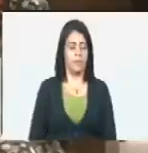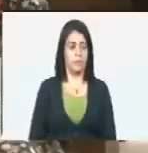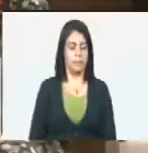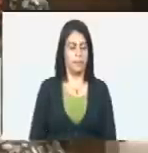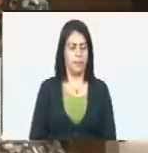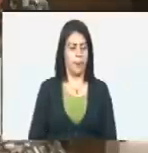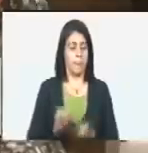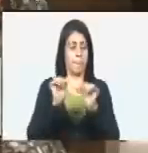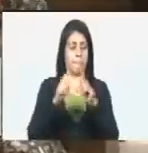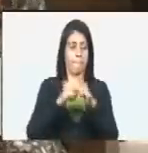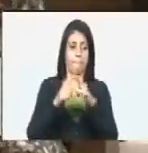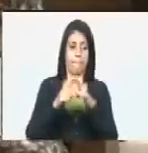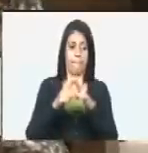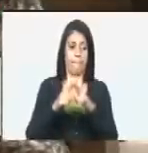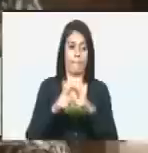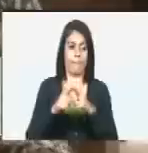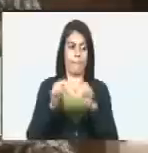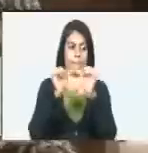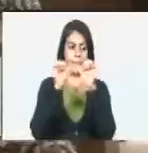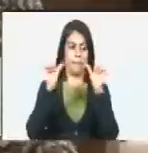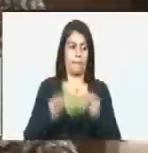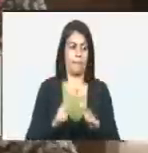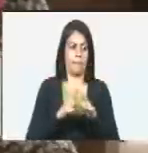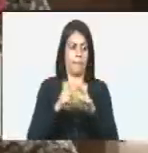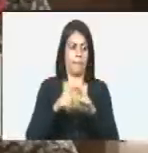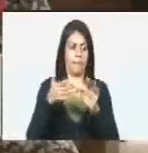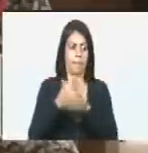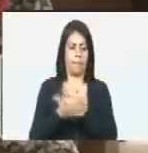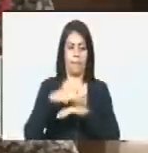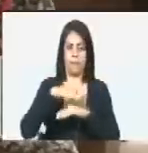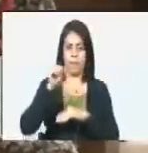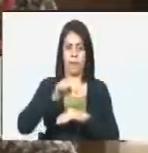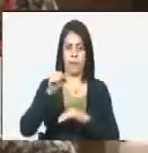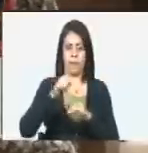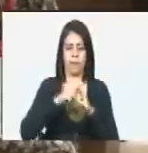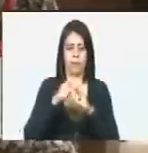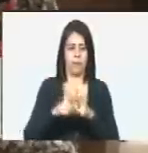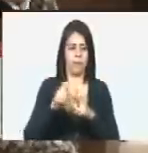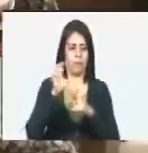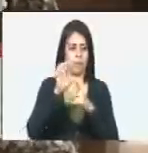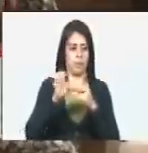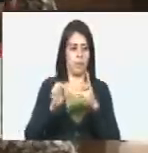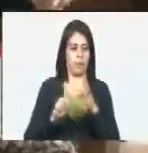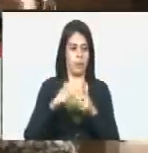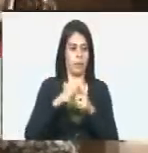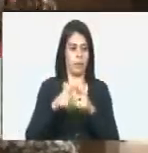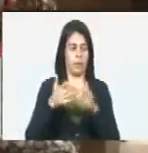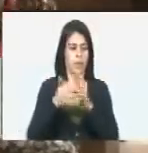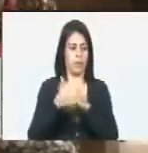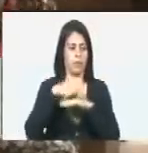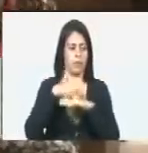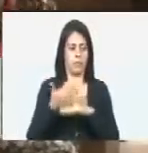este es un tema que, si bien es cierto, tiene elementos técnicos, históricos, políticos,